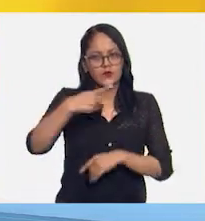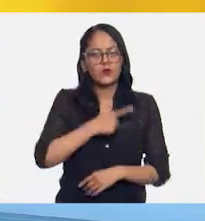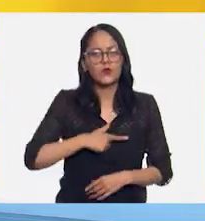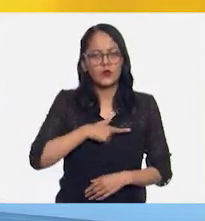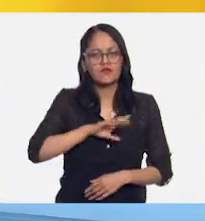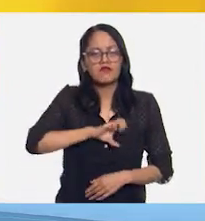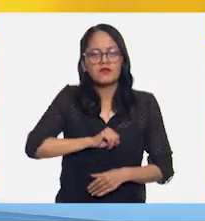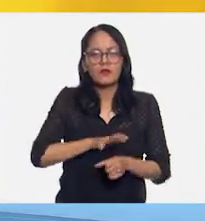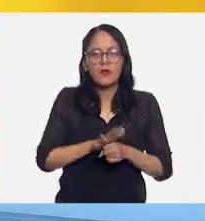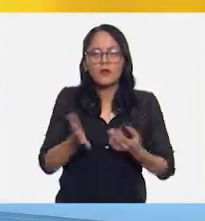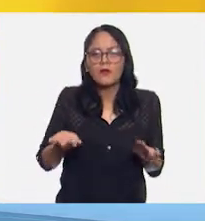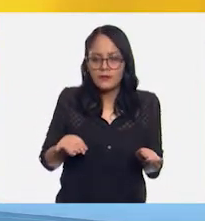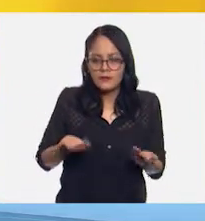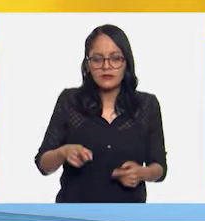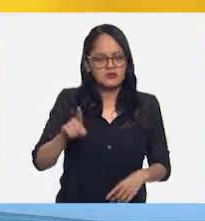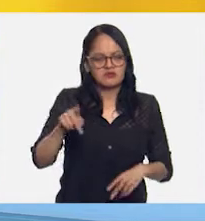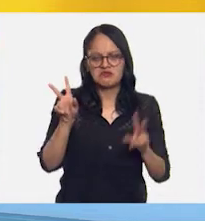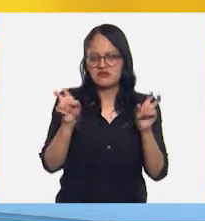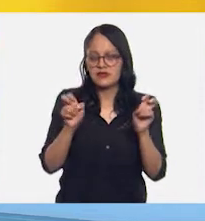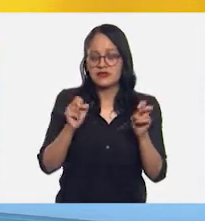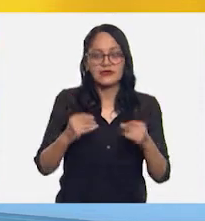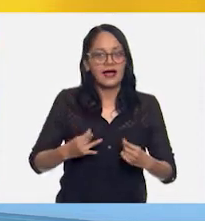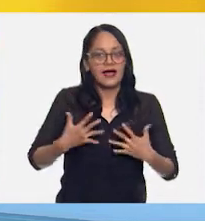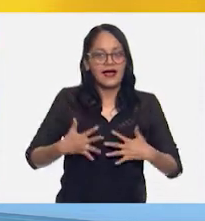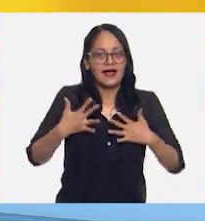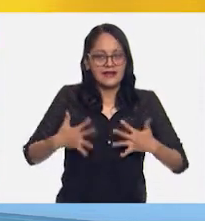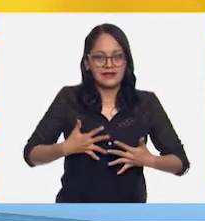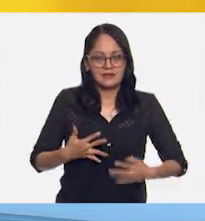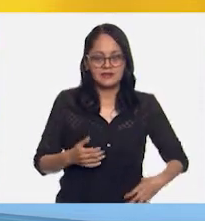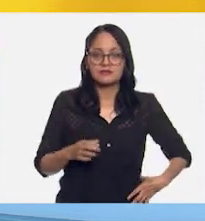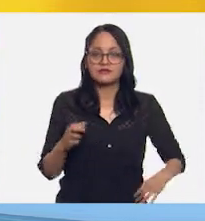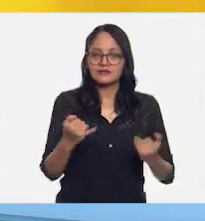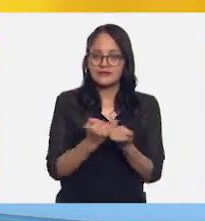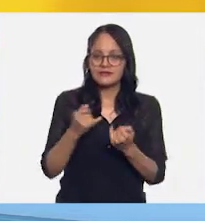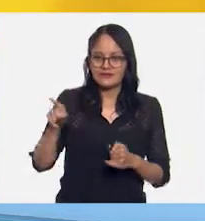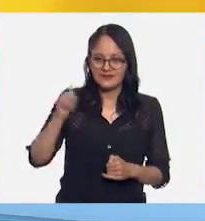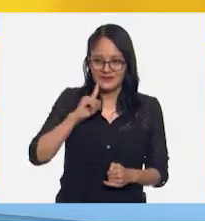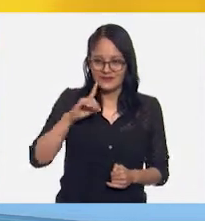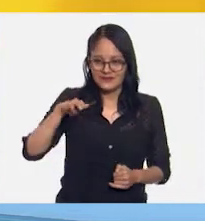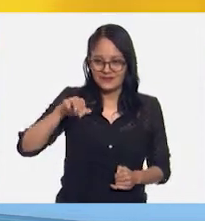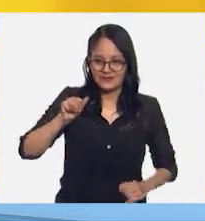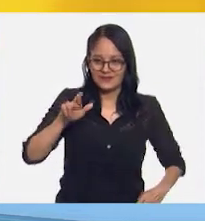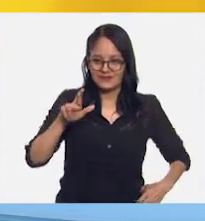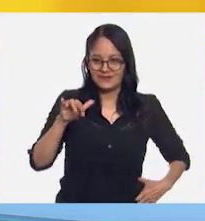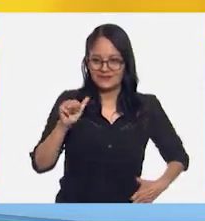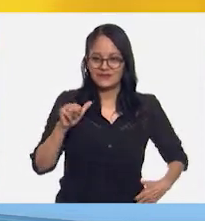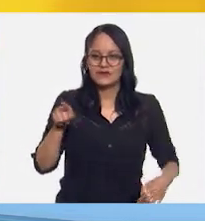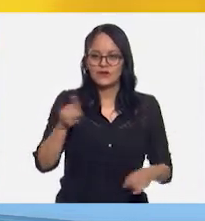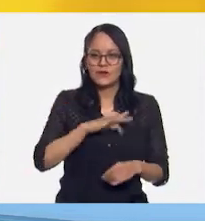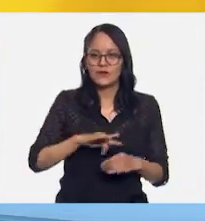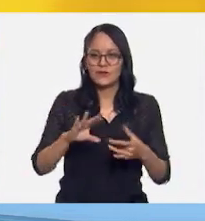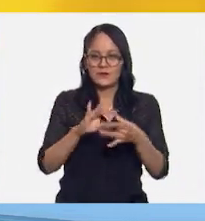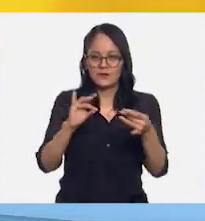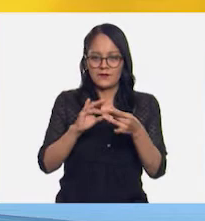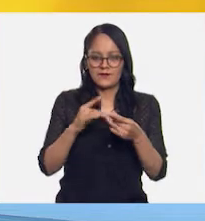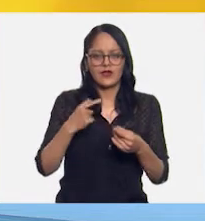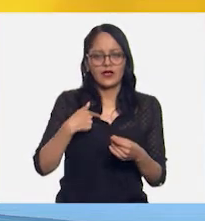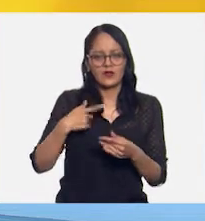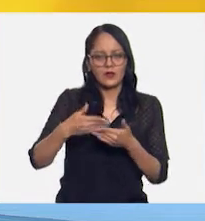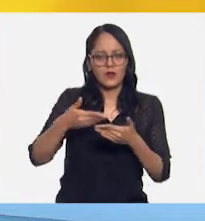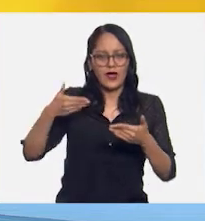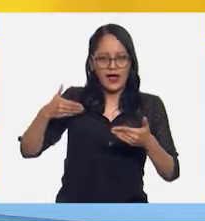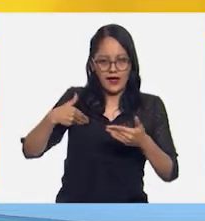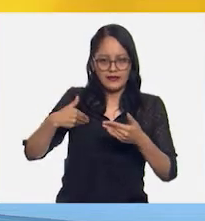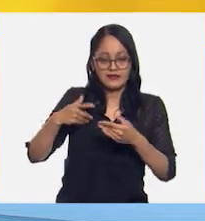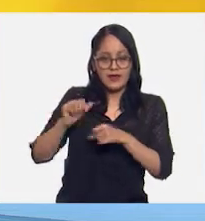Elijan el tema que les resulte estimulante. Igual que María, quizá pueden partir de una experiencia poética